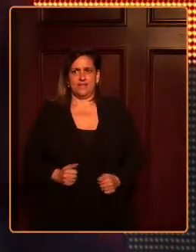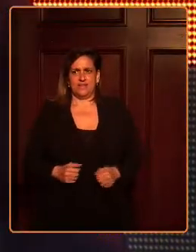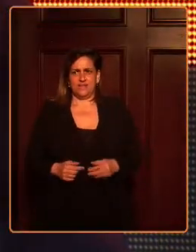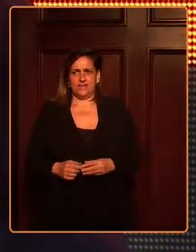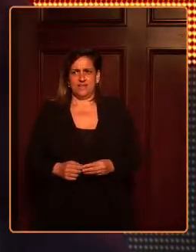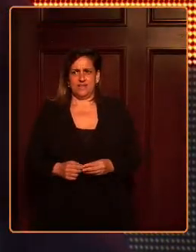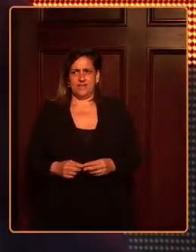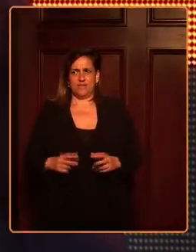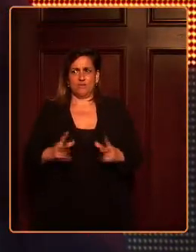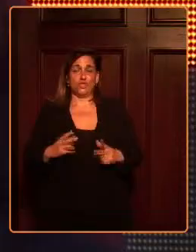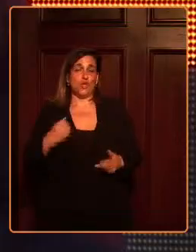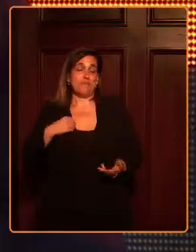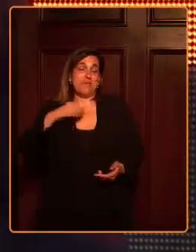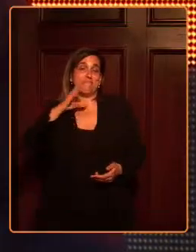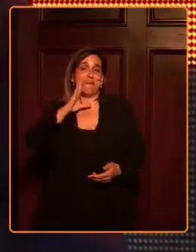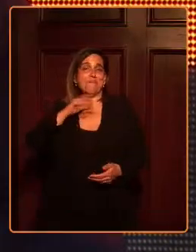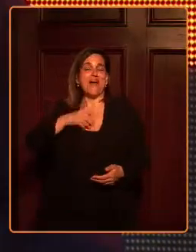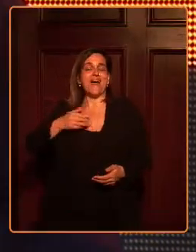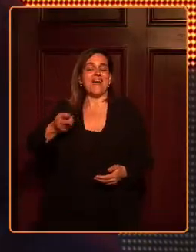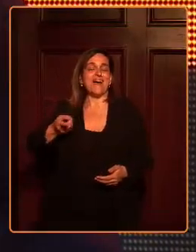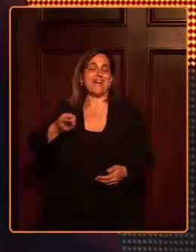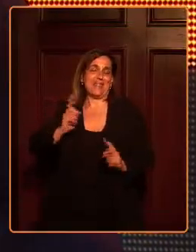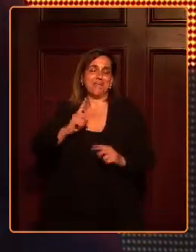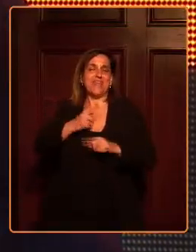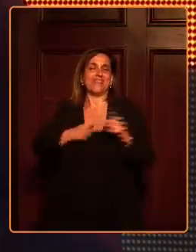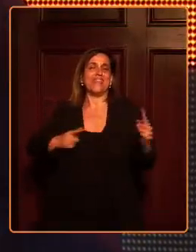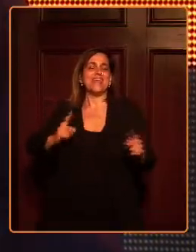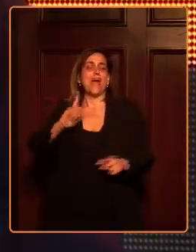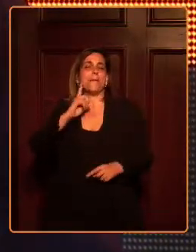como hijo de maestra y sobrino de maestra,